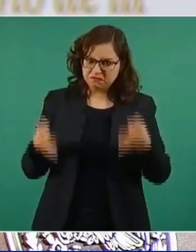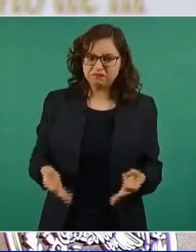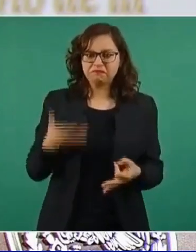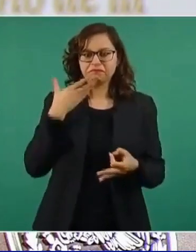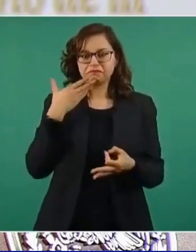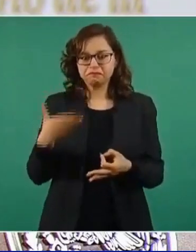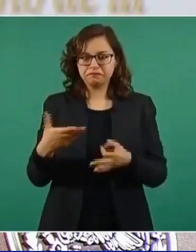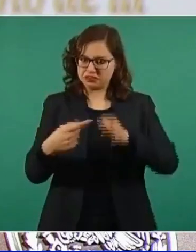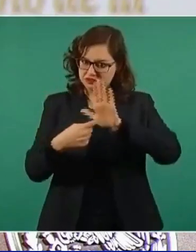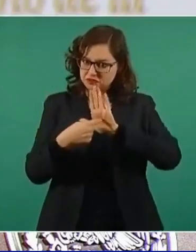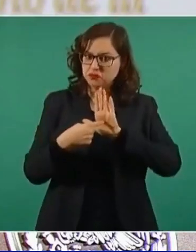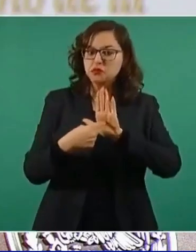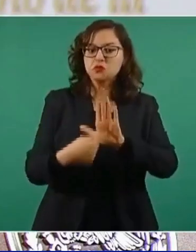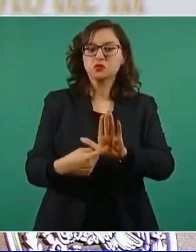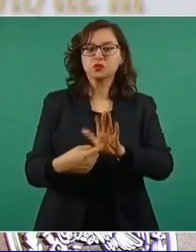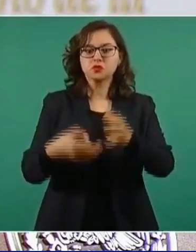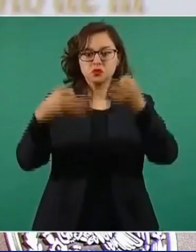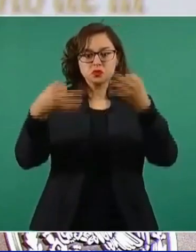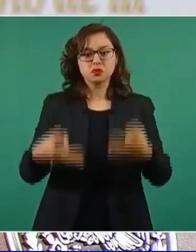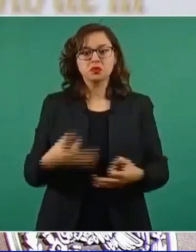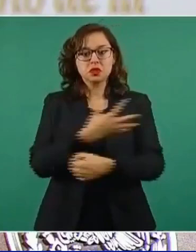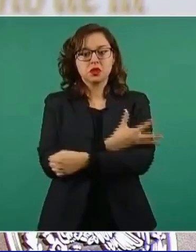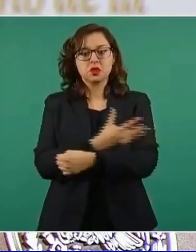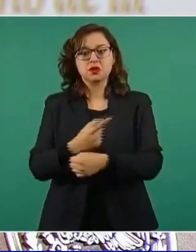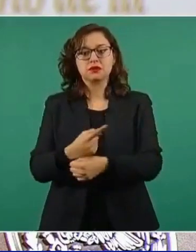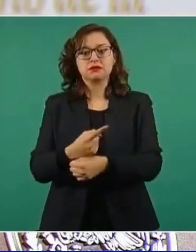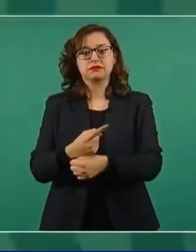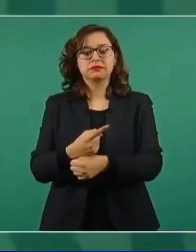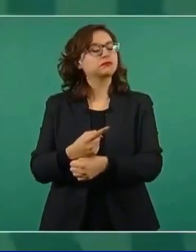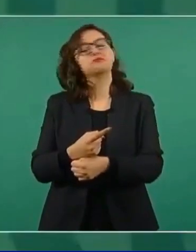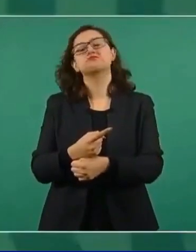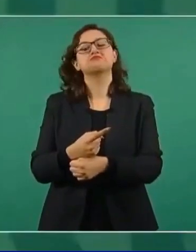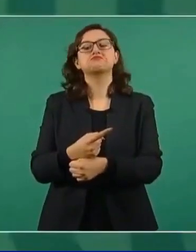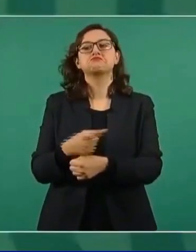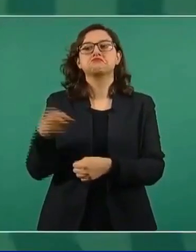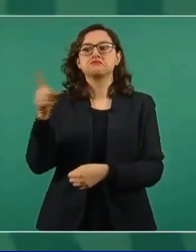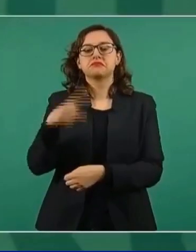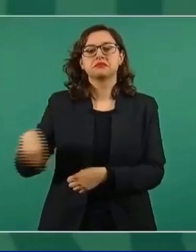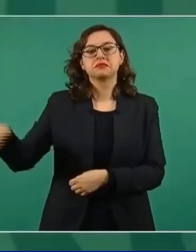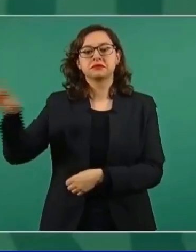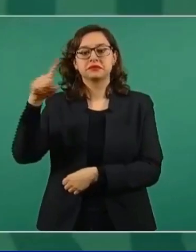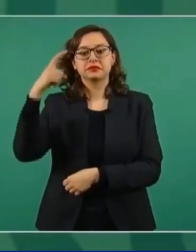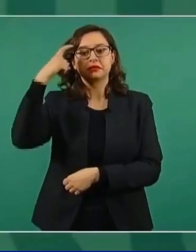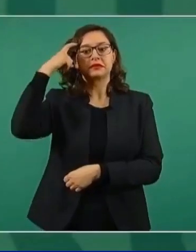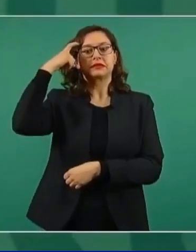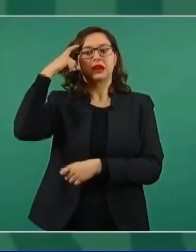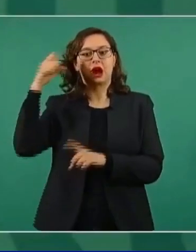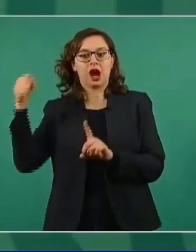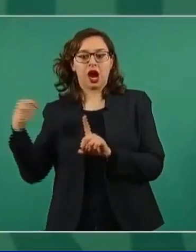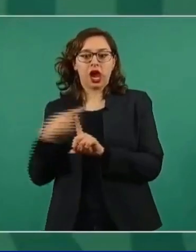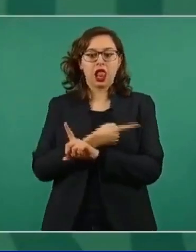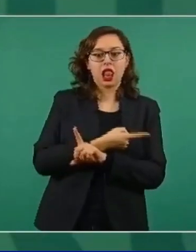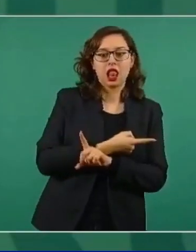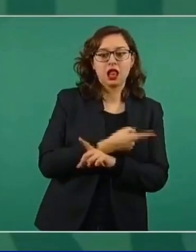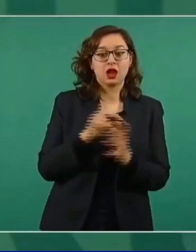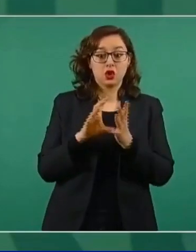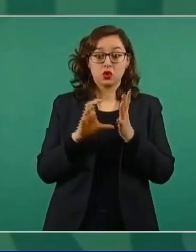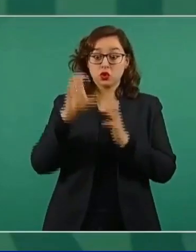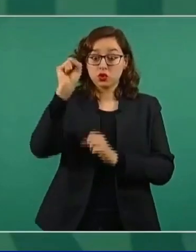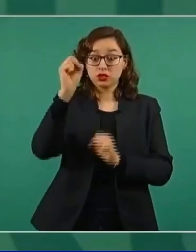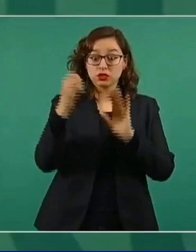le dieron la vuelta a lo que establece la Constitución, de que nadie debe ganar más que el presidente,